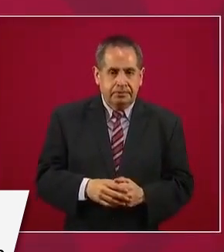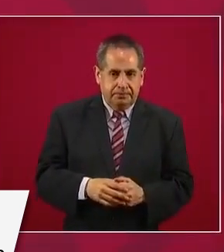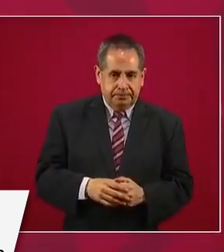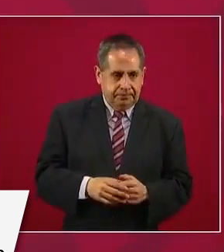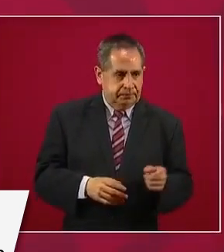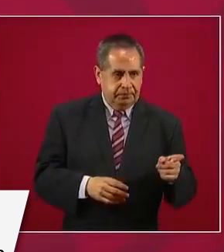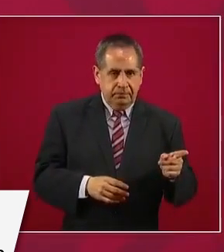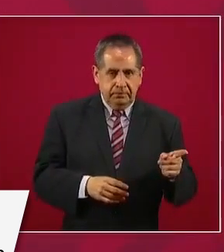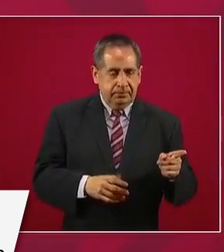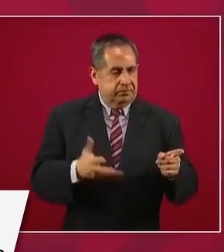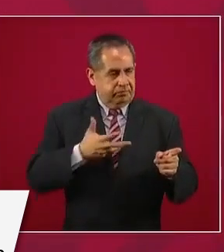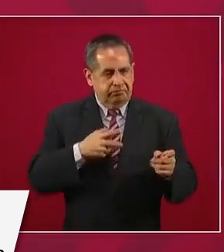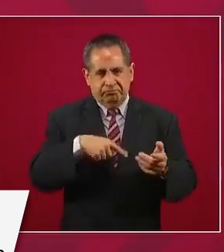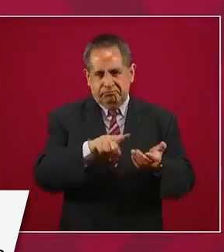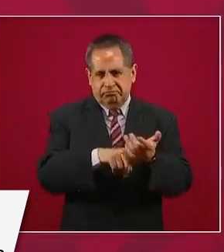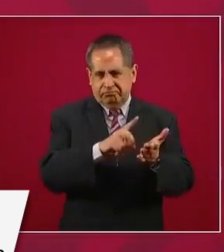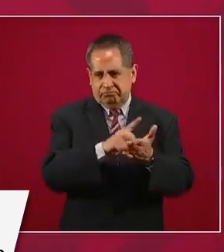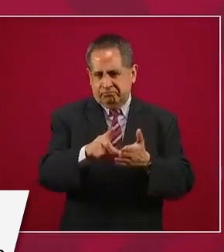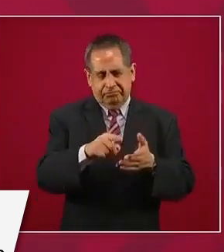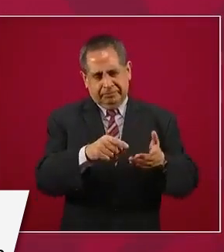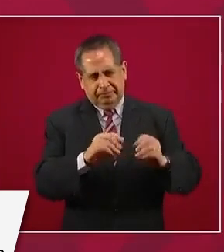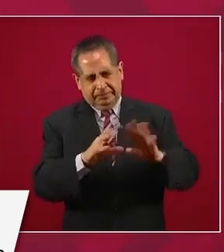tienen todo su derecho